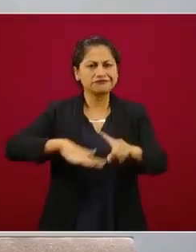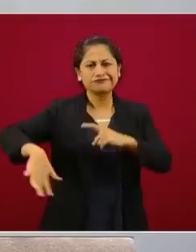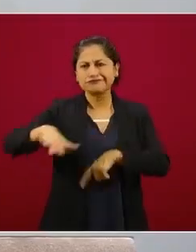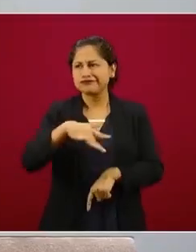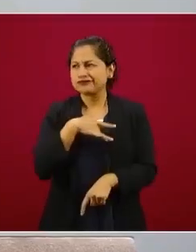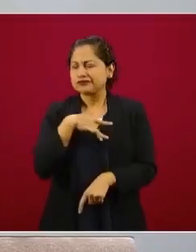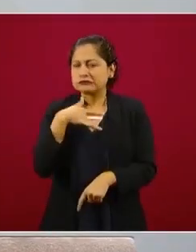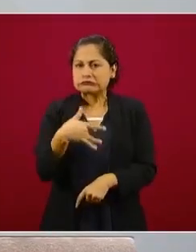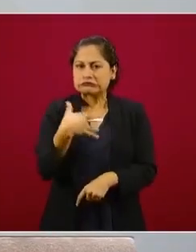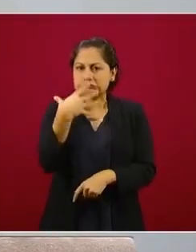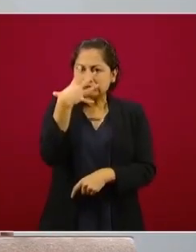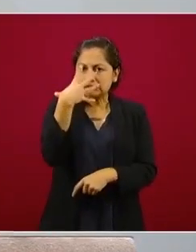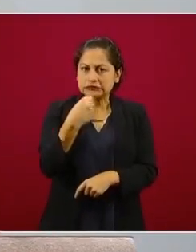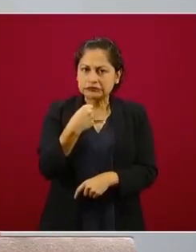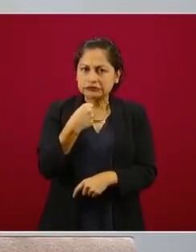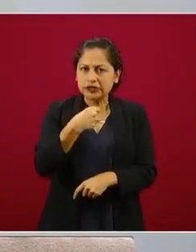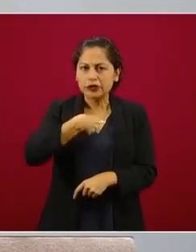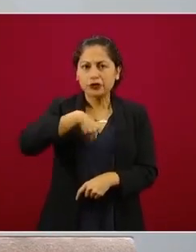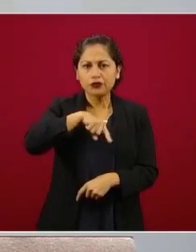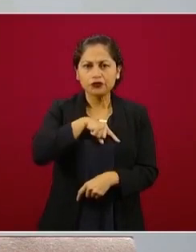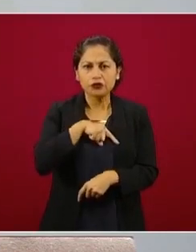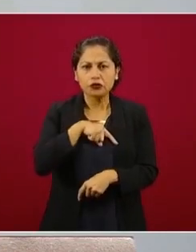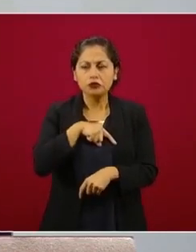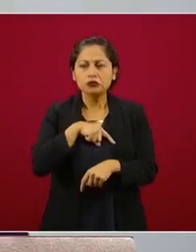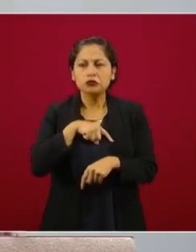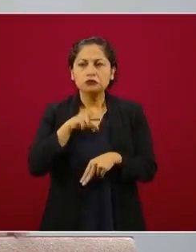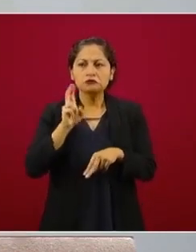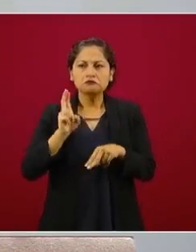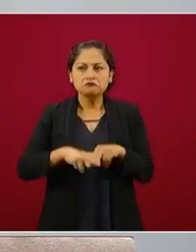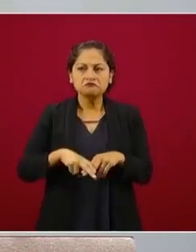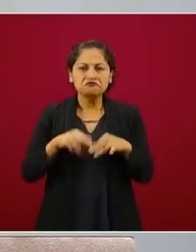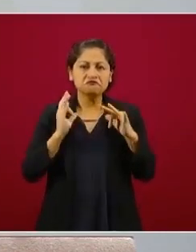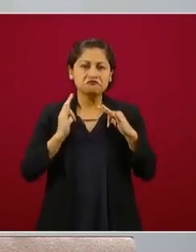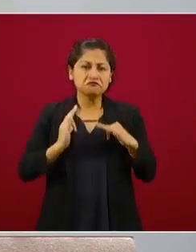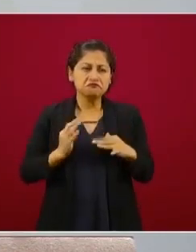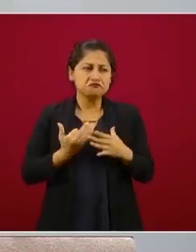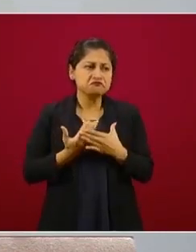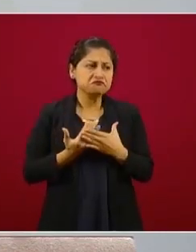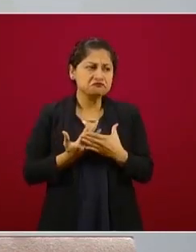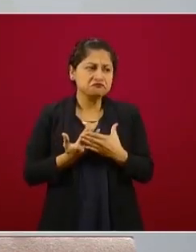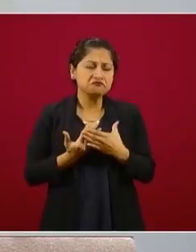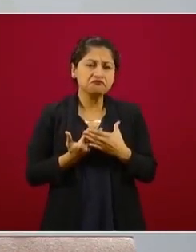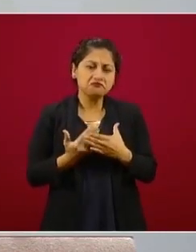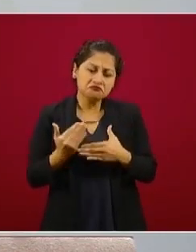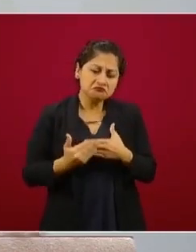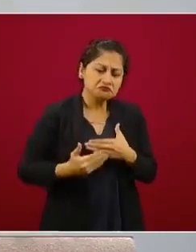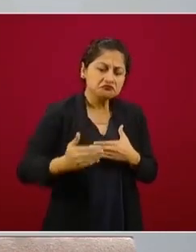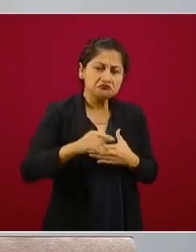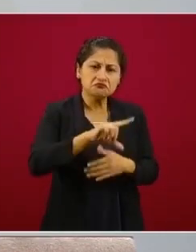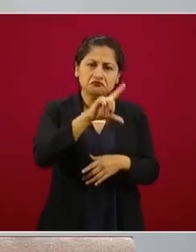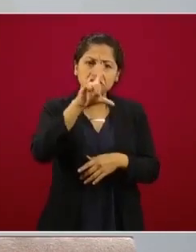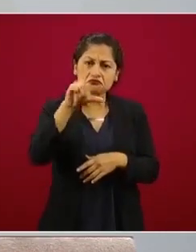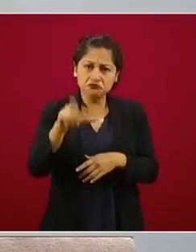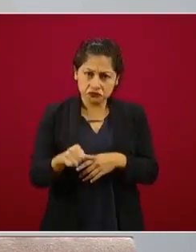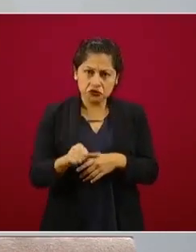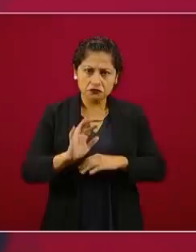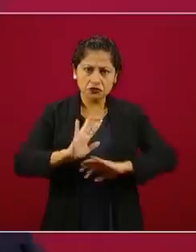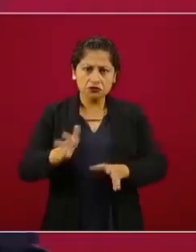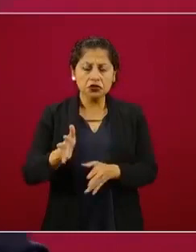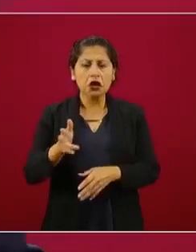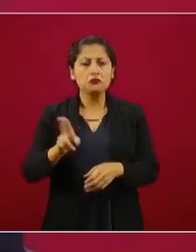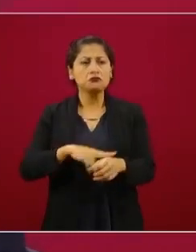cómodamente sentarnos, cerrar las puertas de los centros y esperar a que regresara la normalidad para regresar a nuestra labor